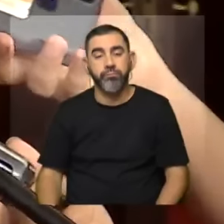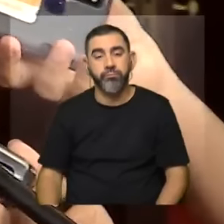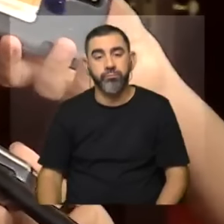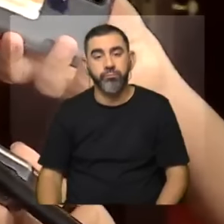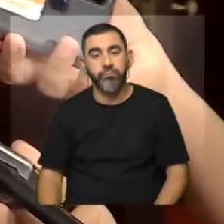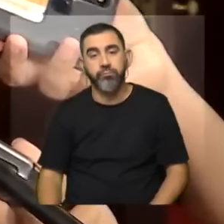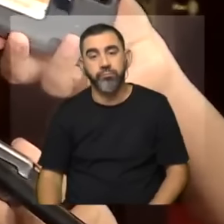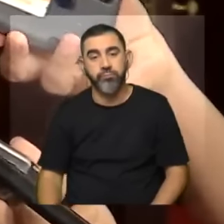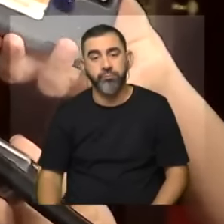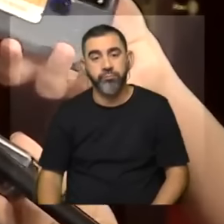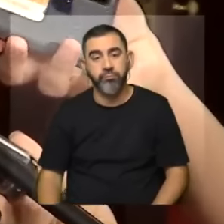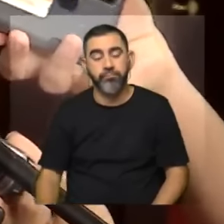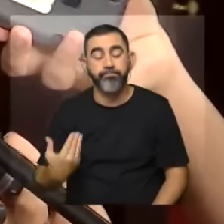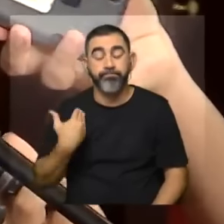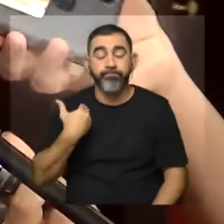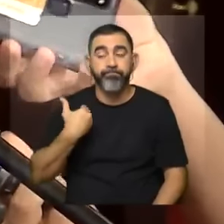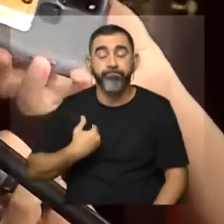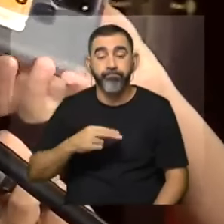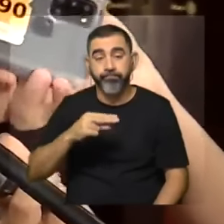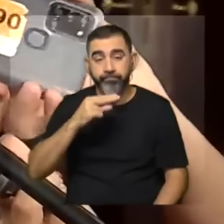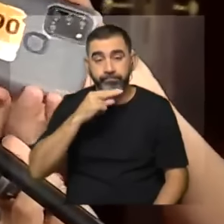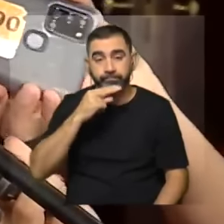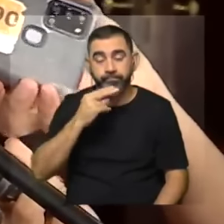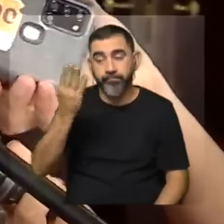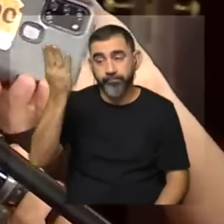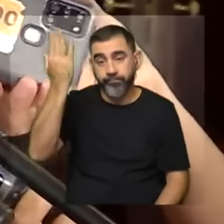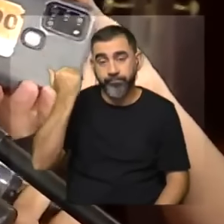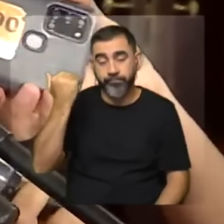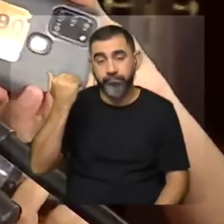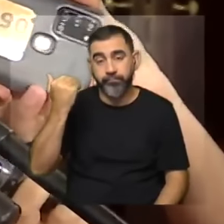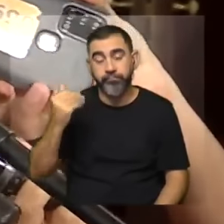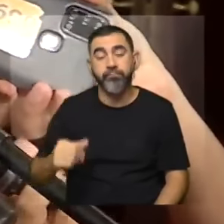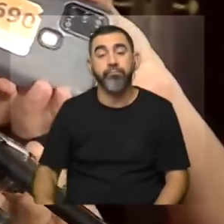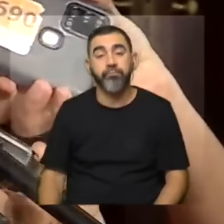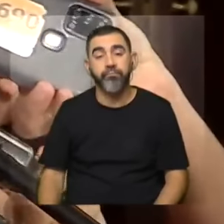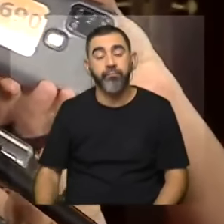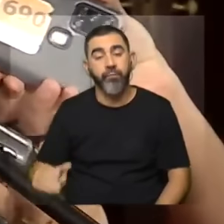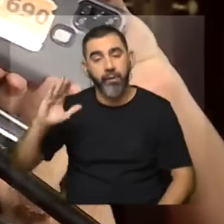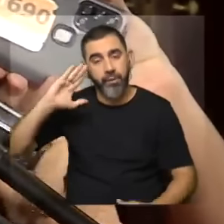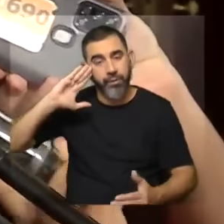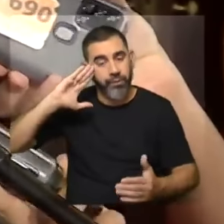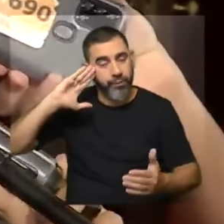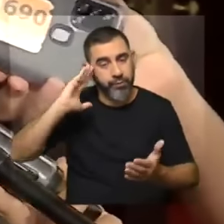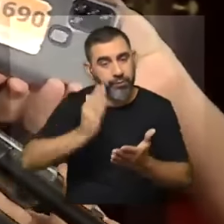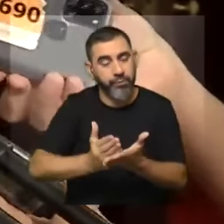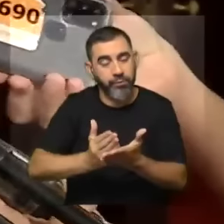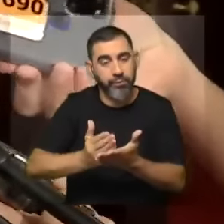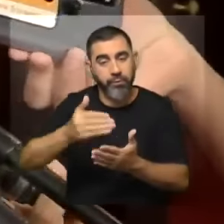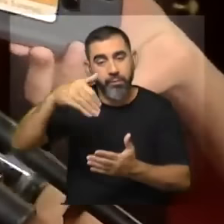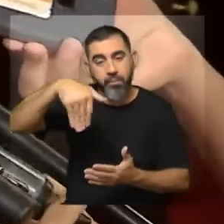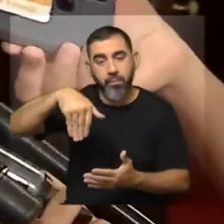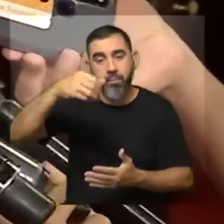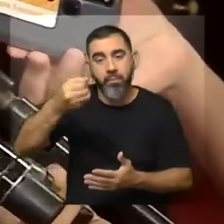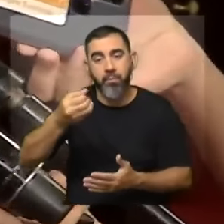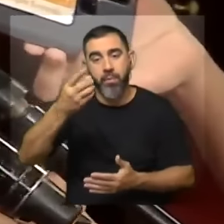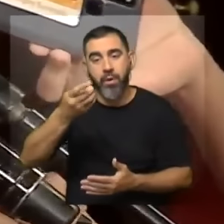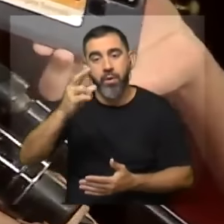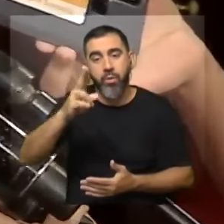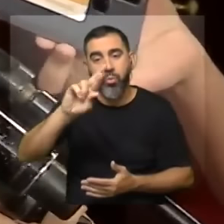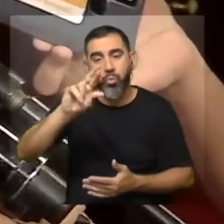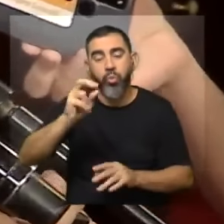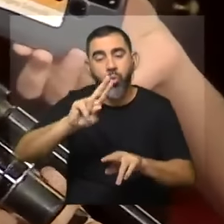venezolanas Lamentablemente el viernes pasado La dictadura el régimen de maduro reitera la